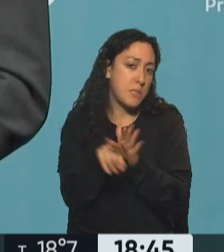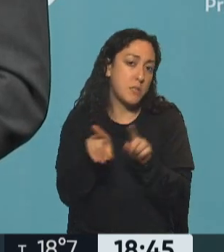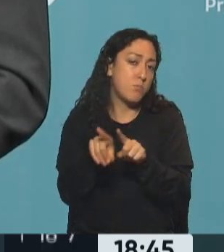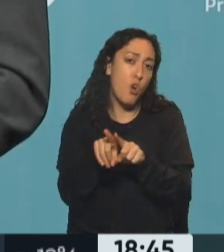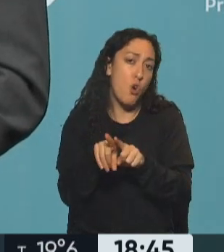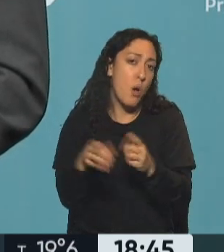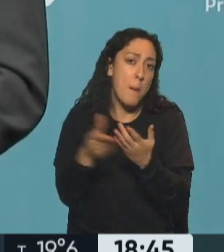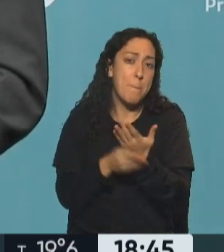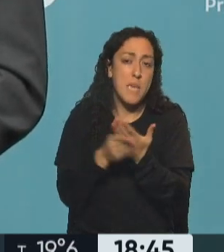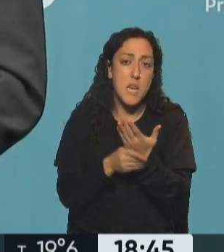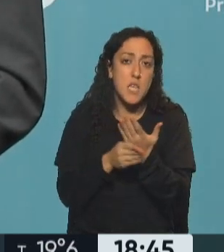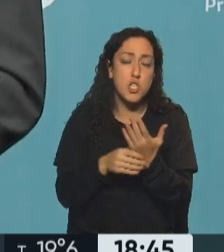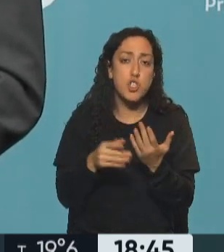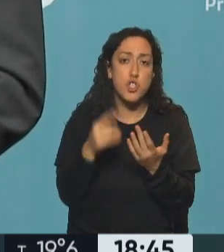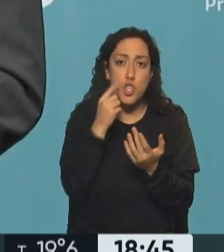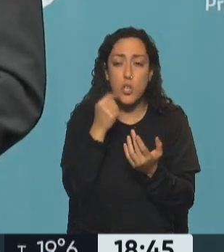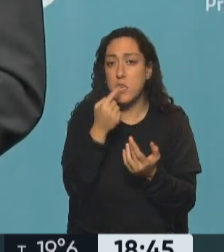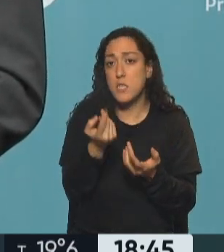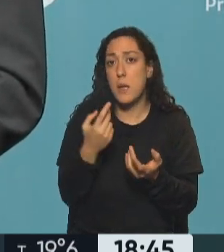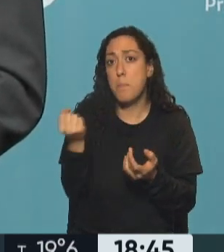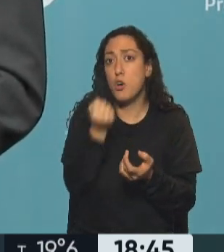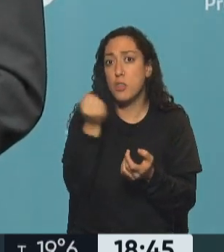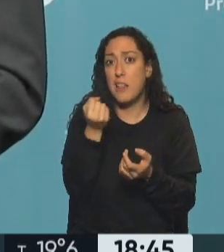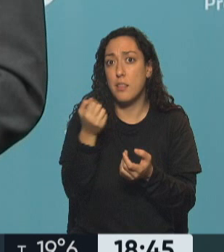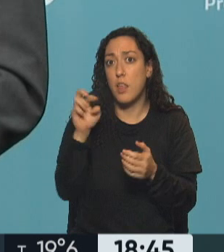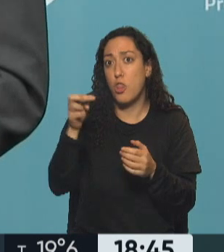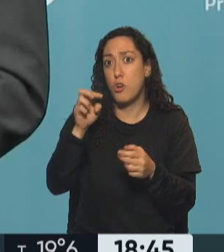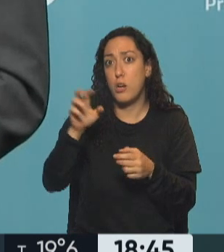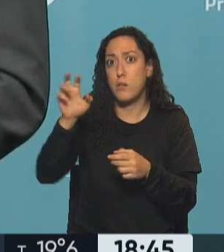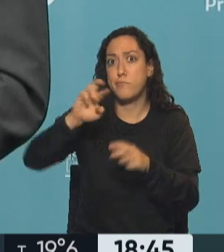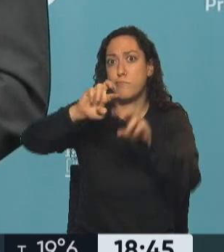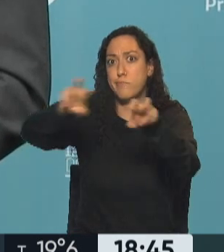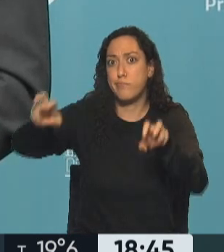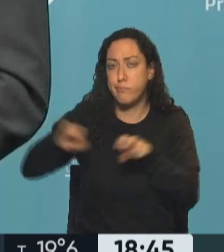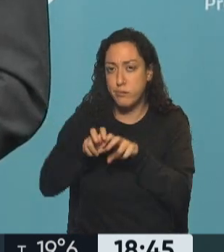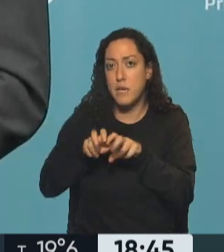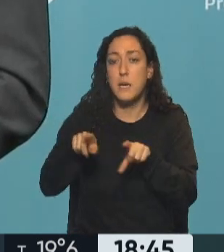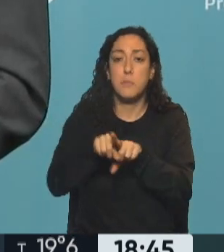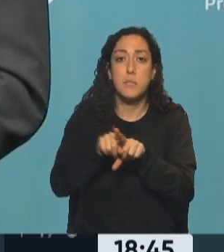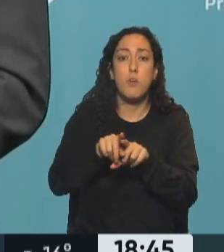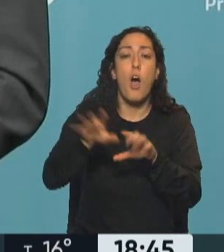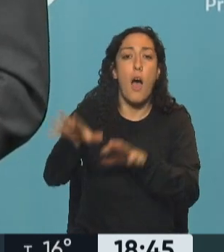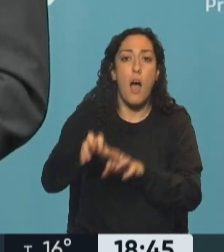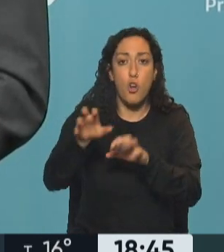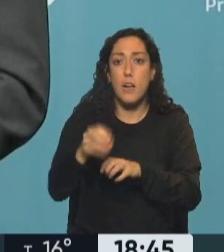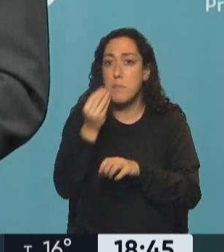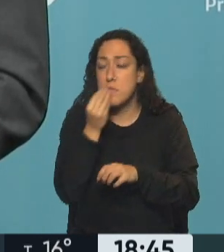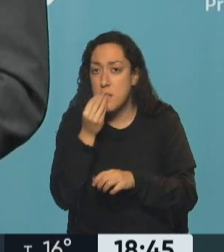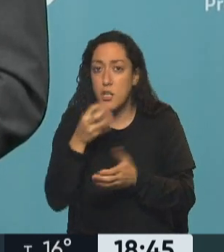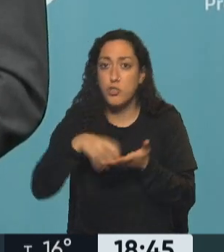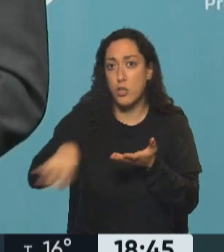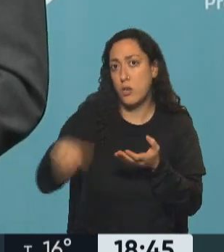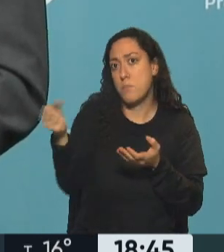importante ingreso de divisas y es uno de los sectores, el sector agroalimentario, el sector